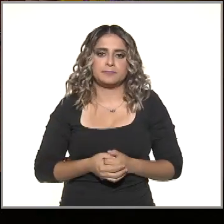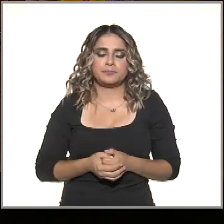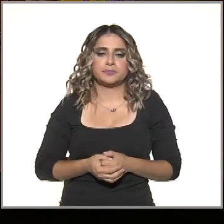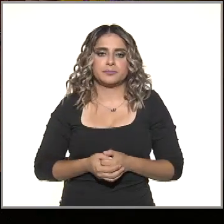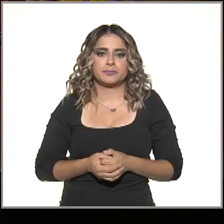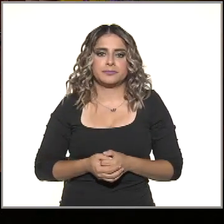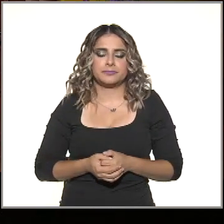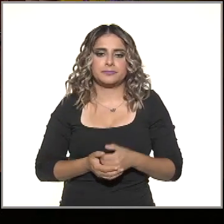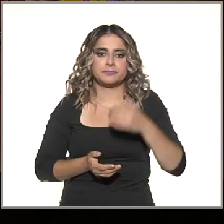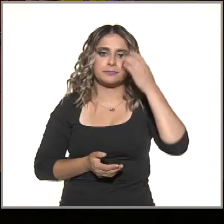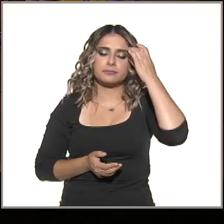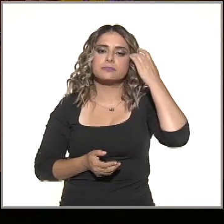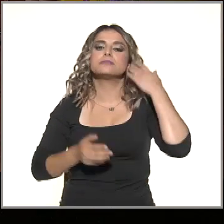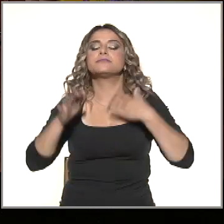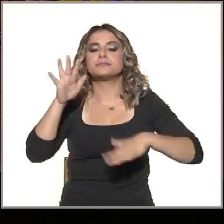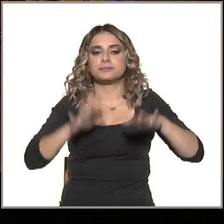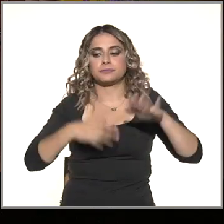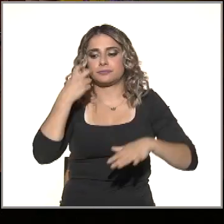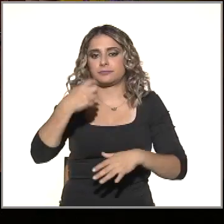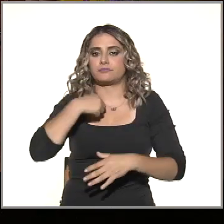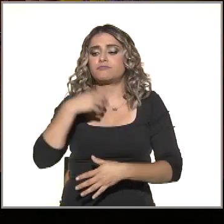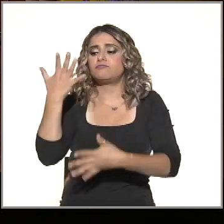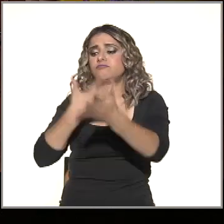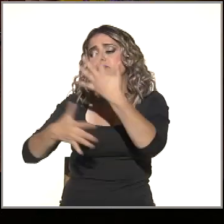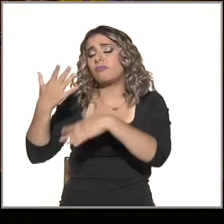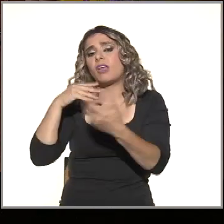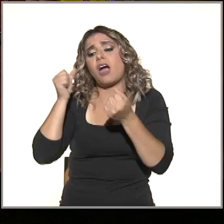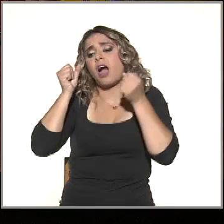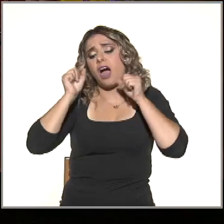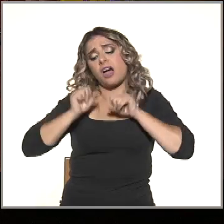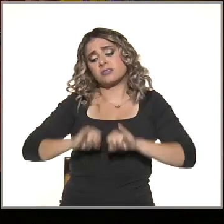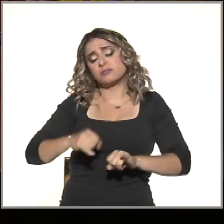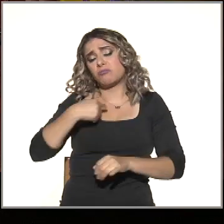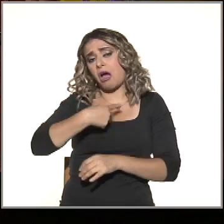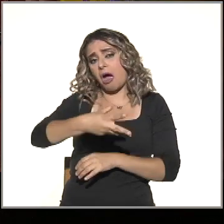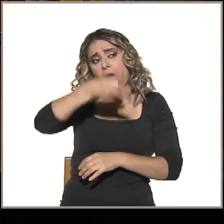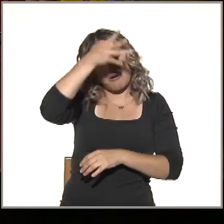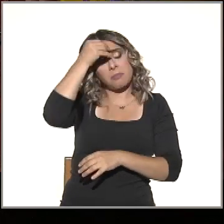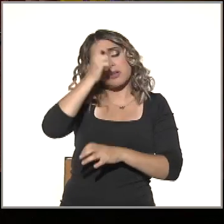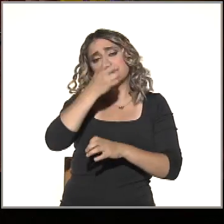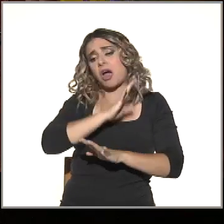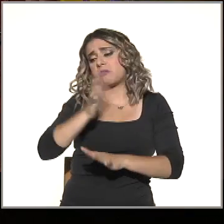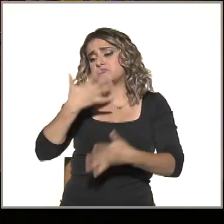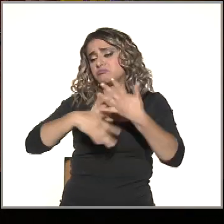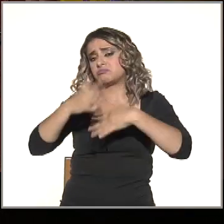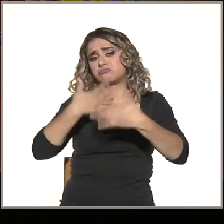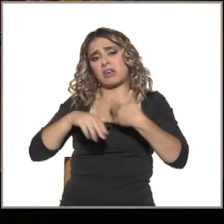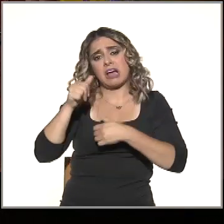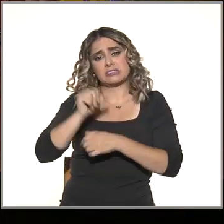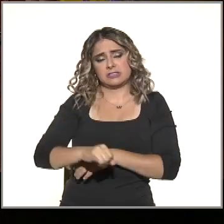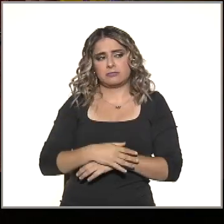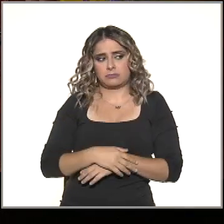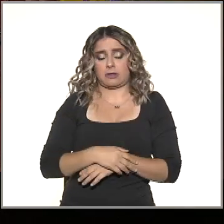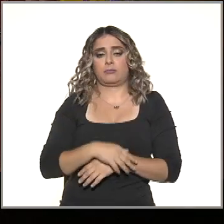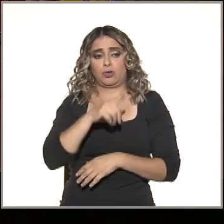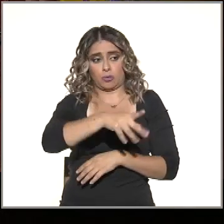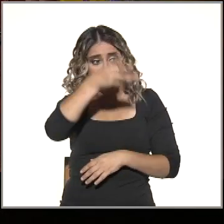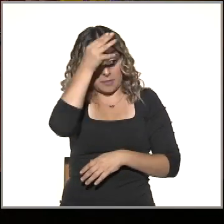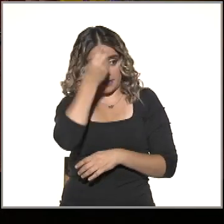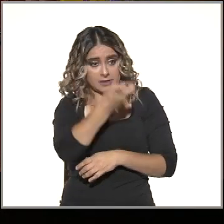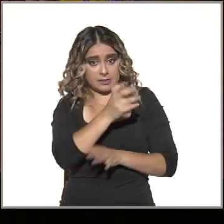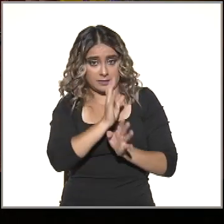Generalmente también parte del lenguaje es, ya soy así, así lo aprendí. Bueno, si lo aprendiste, entonces puedes aprender otra cosa,